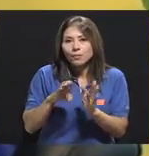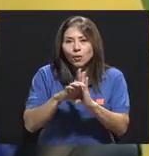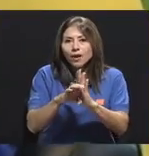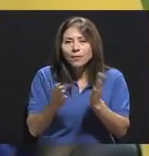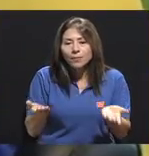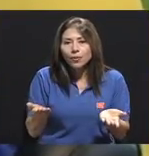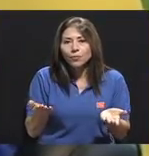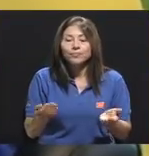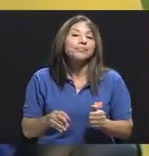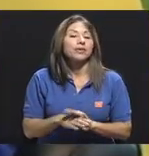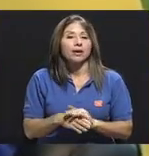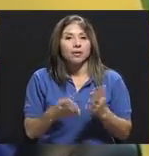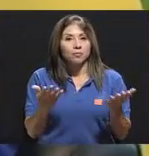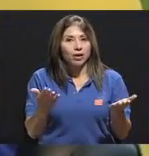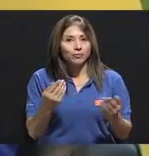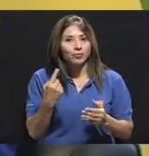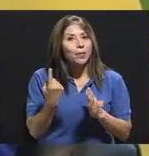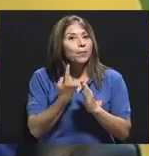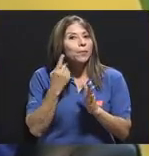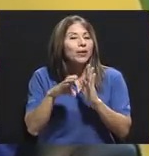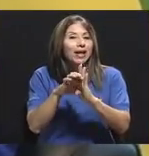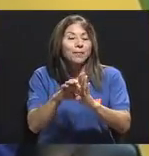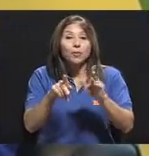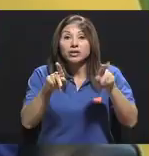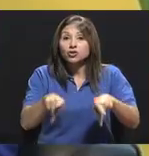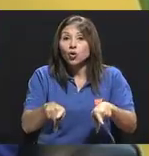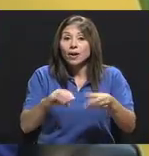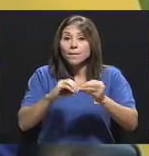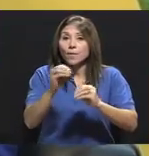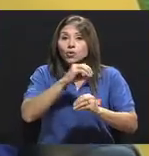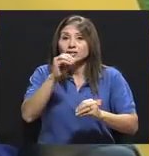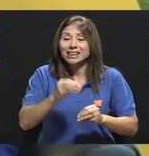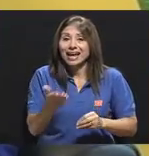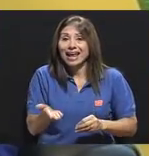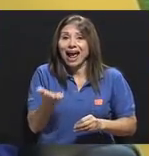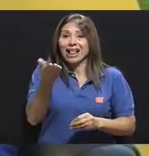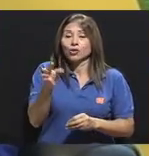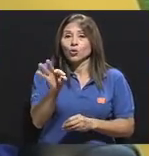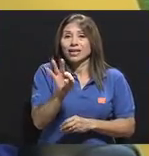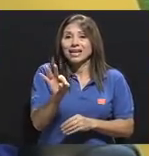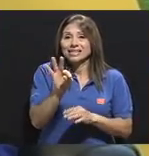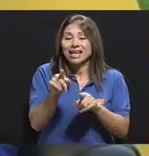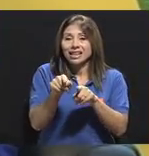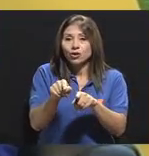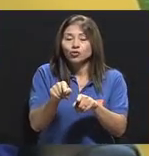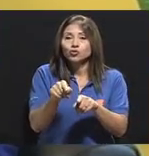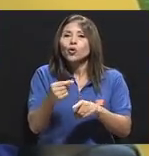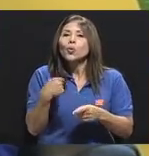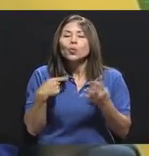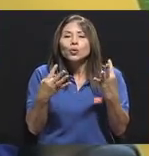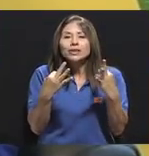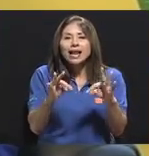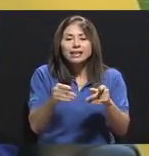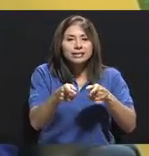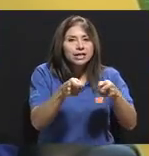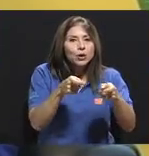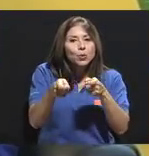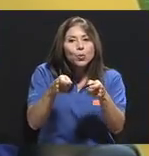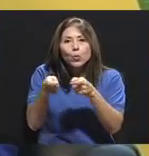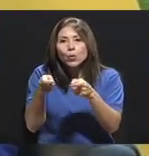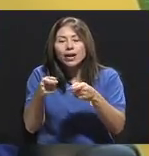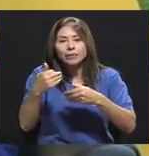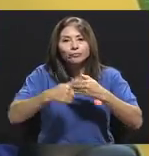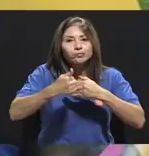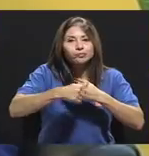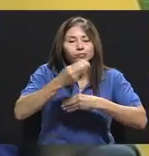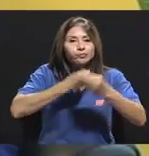bueno en el caso que solo problema sean los triglicéridos altos uno Procura que el paciente regule la cantidad de Harinas verdad y A